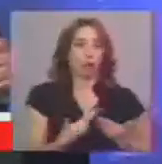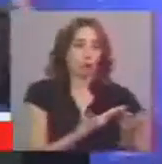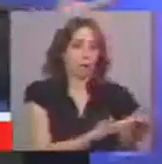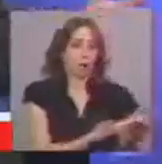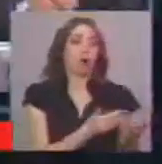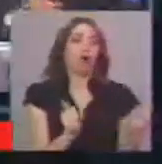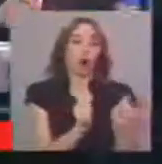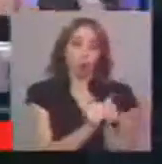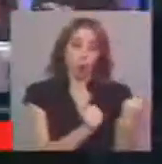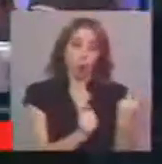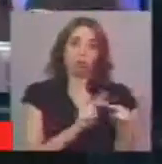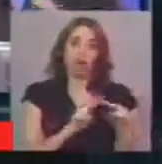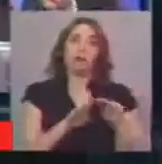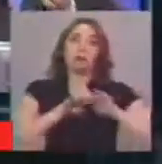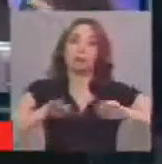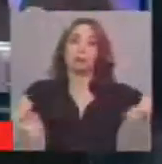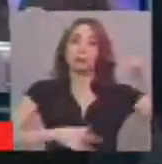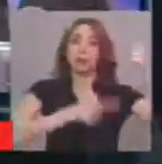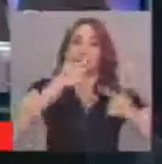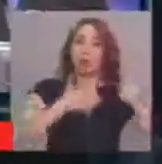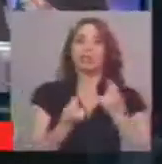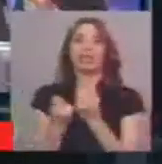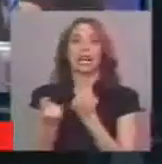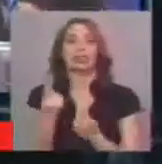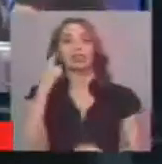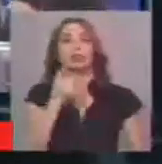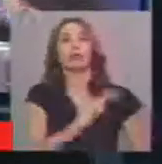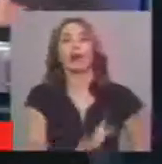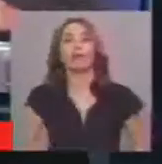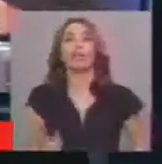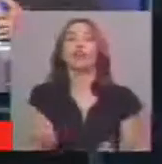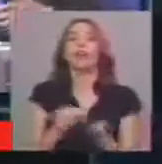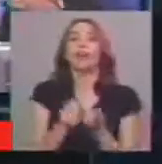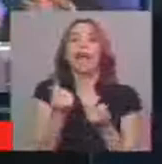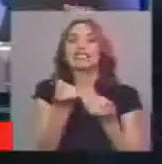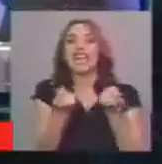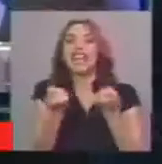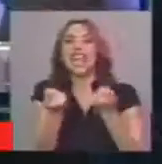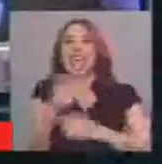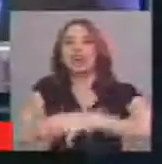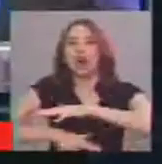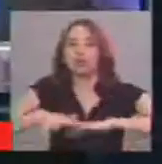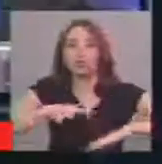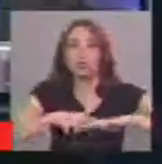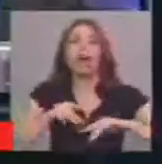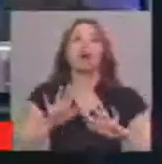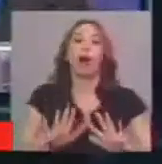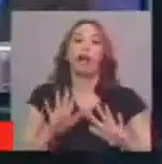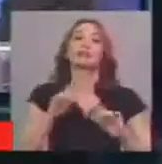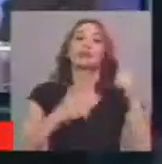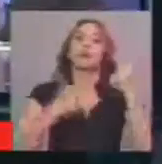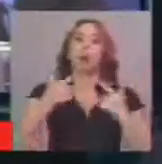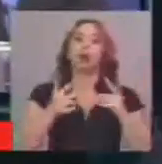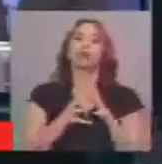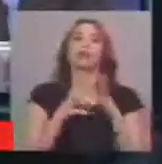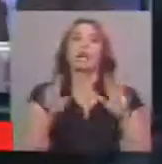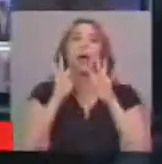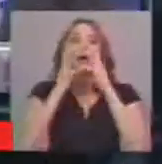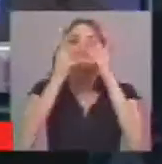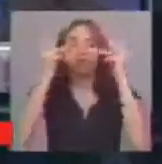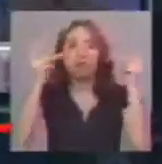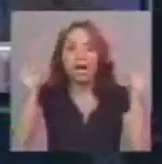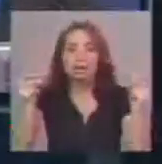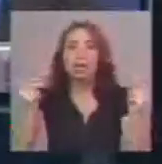hagamos separar la política de los negocios, pero que en los gobiernos no haya más negociados. Y de esa forma vamos a tener una política mucho más